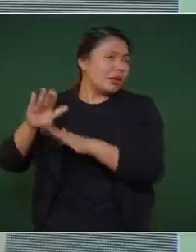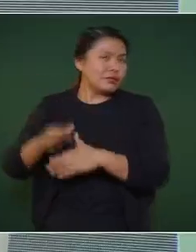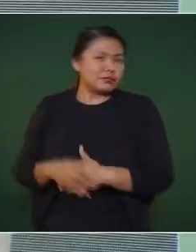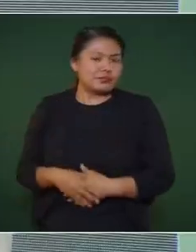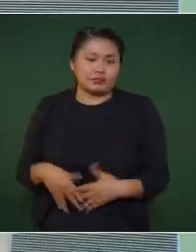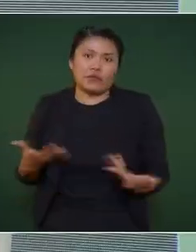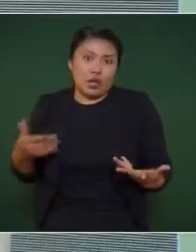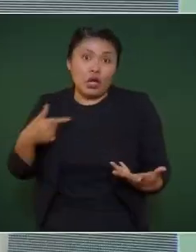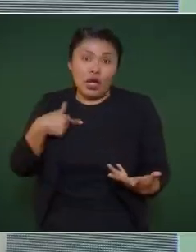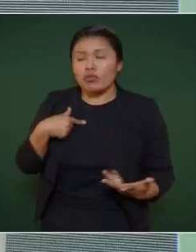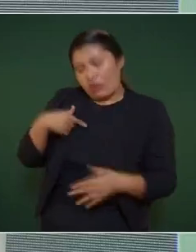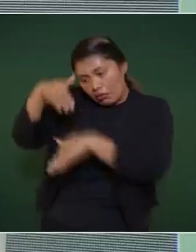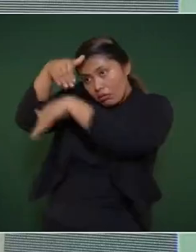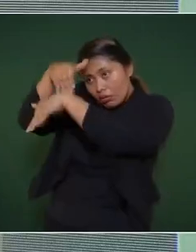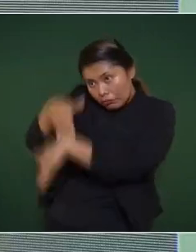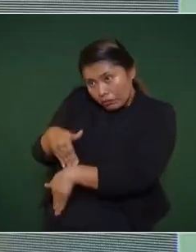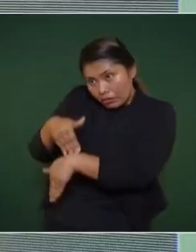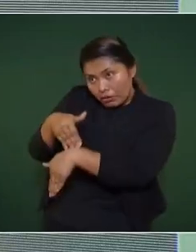porque ni modo que voy a estar